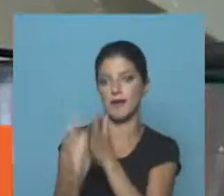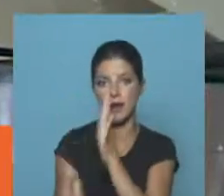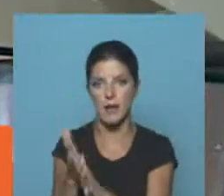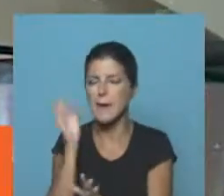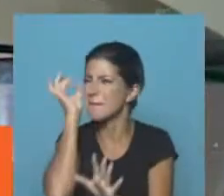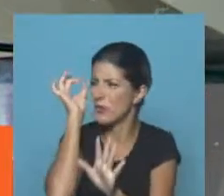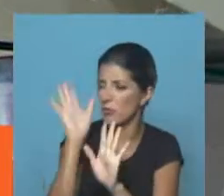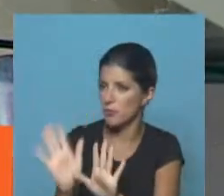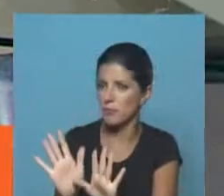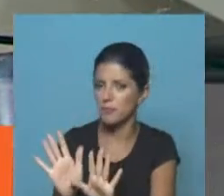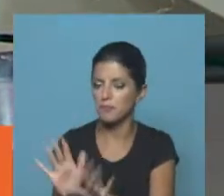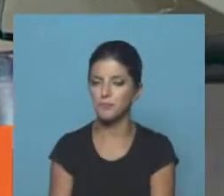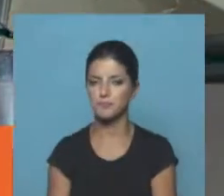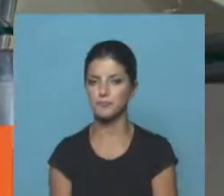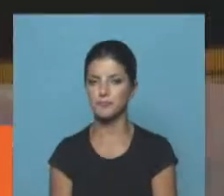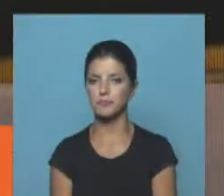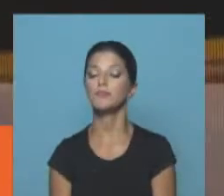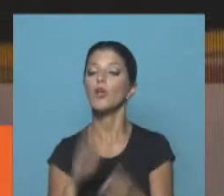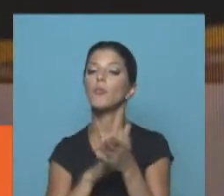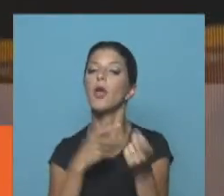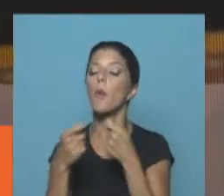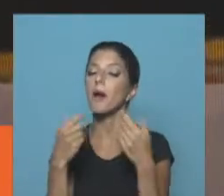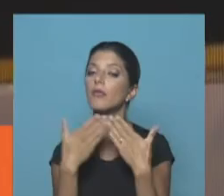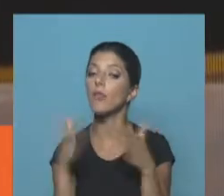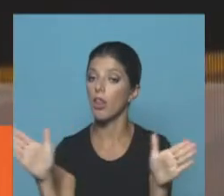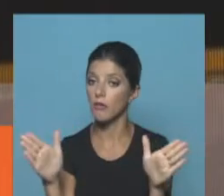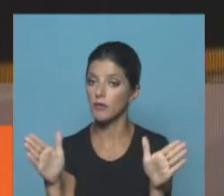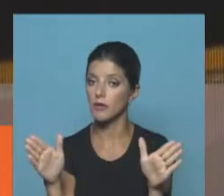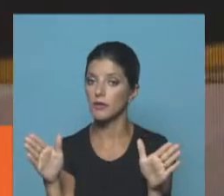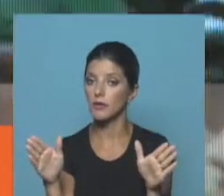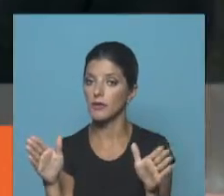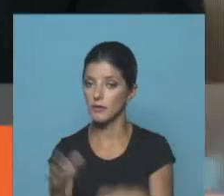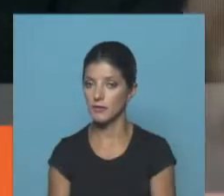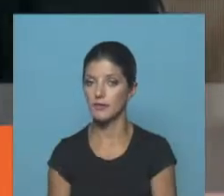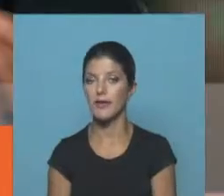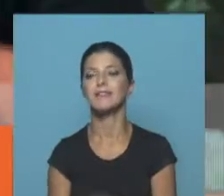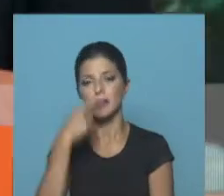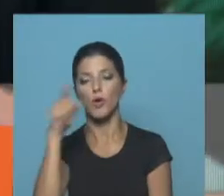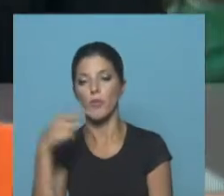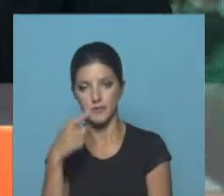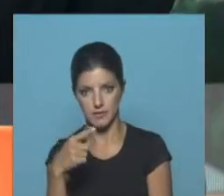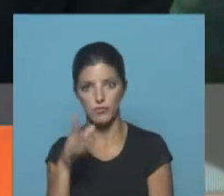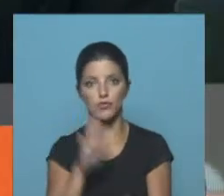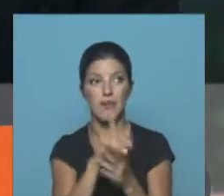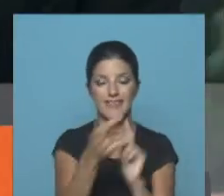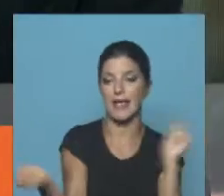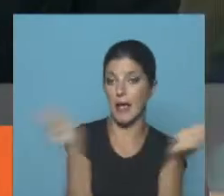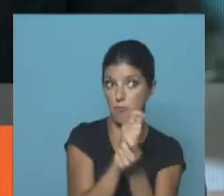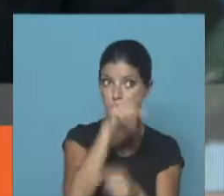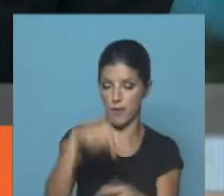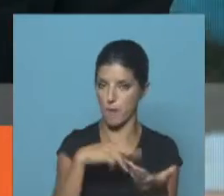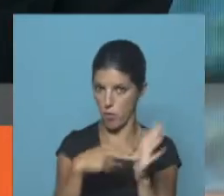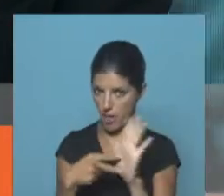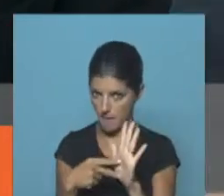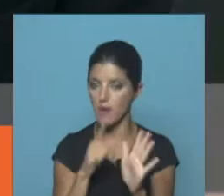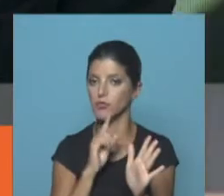perdón, volviendo al tema del libre comercio, me parece interesante lo que vos decías en cuanto a los límites que puede enfrentar Trump a la hora de pegar este giro proteccionista. Ahora,